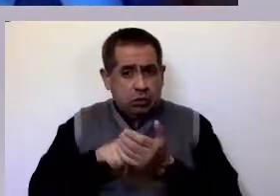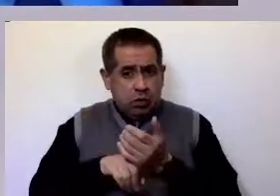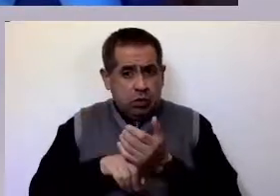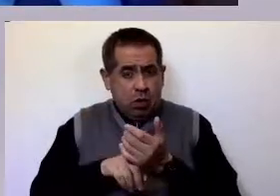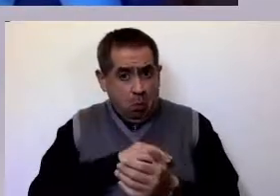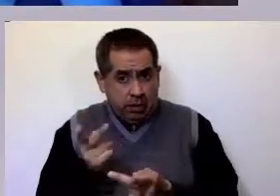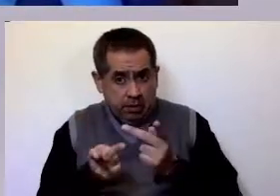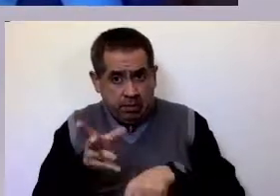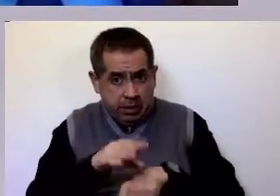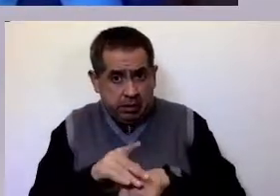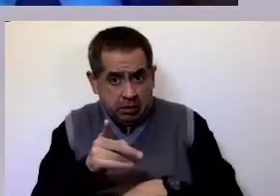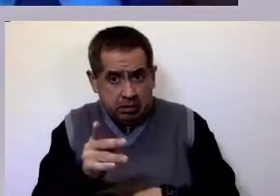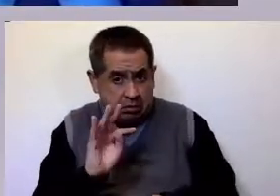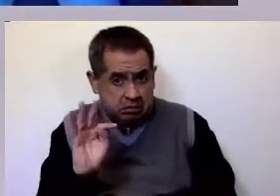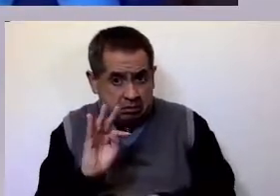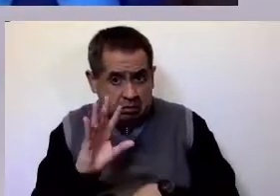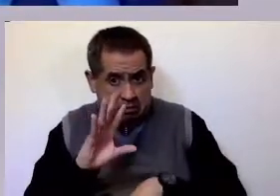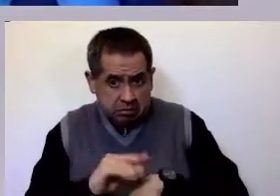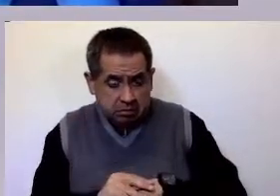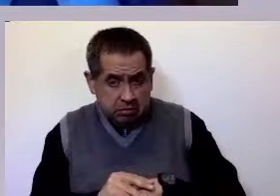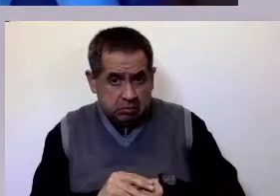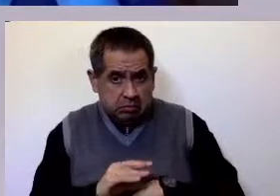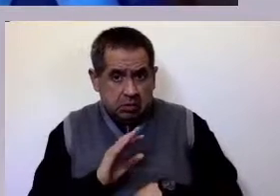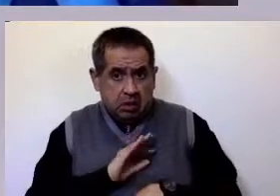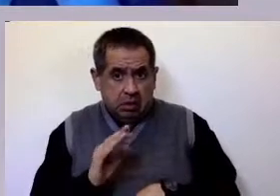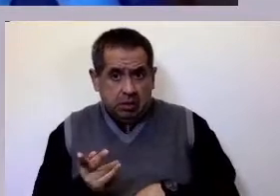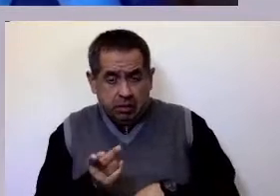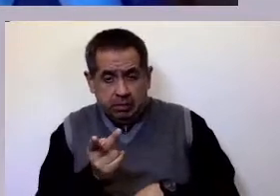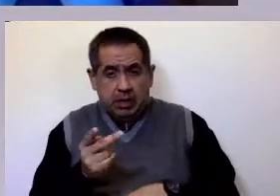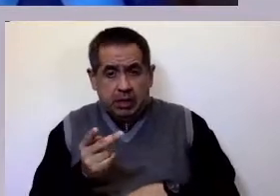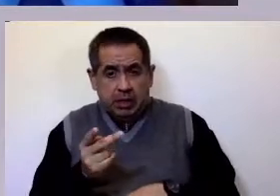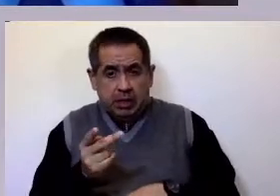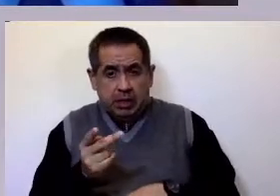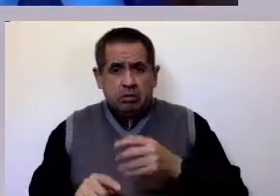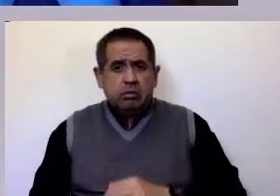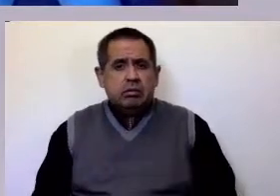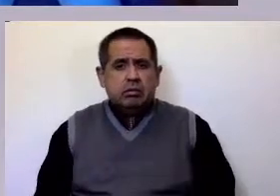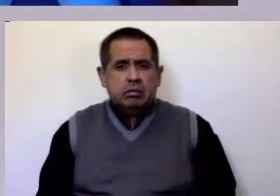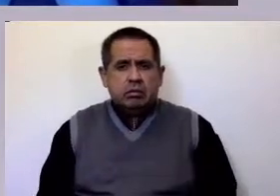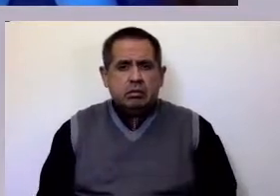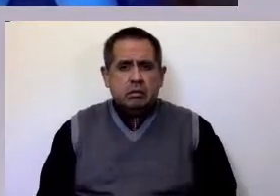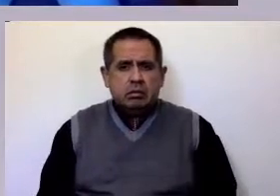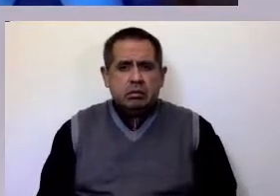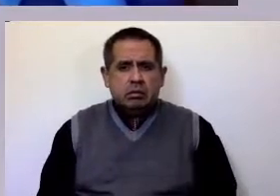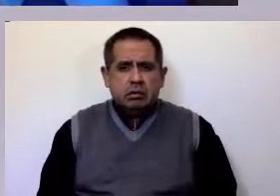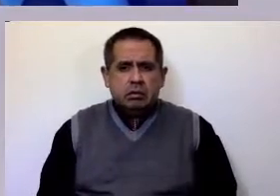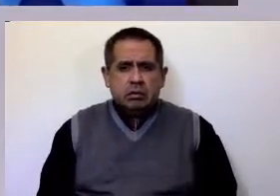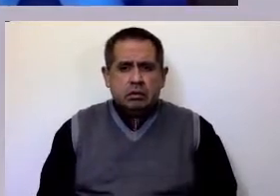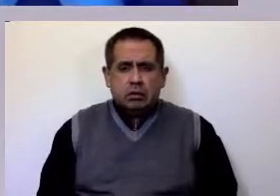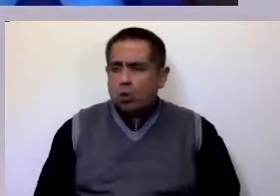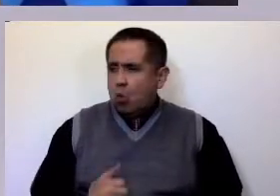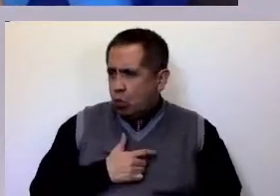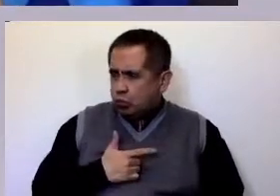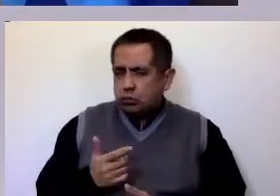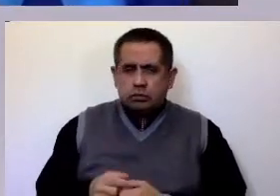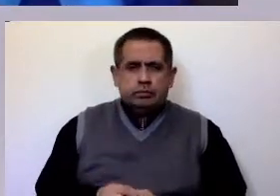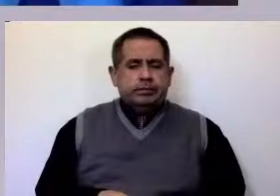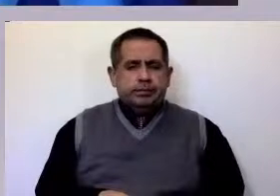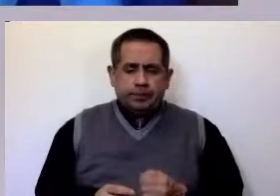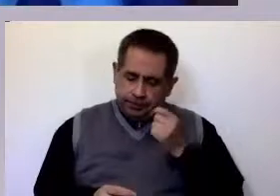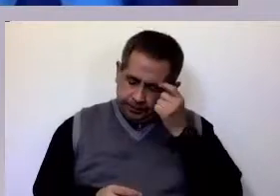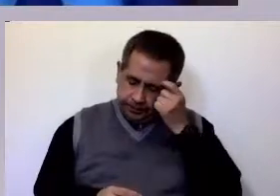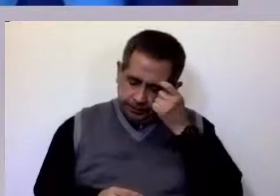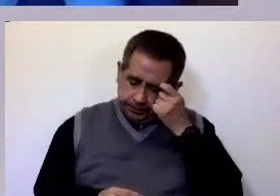no tiene usted inconveniente le haría la primera la primera es hoy señaló que en su conferencia